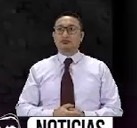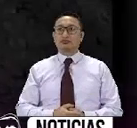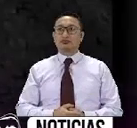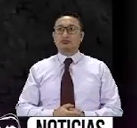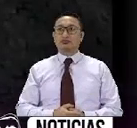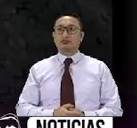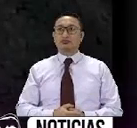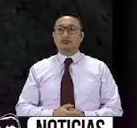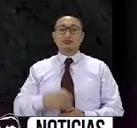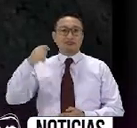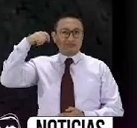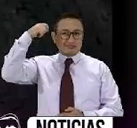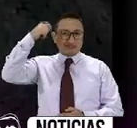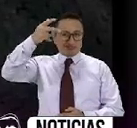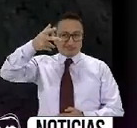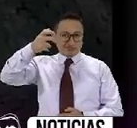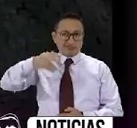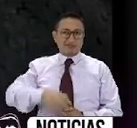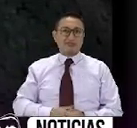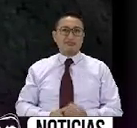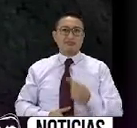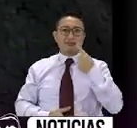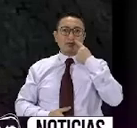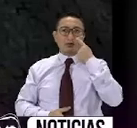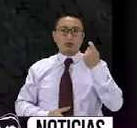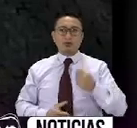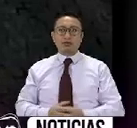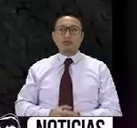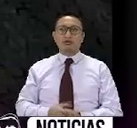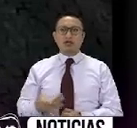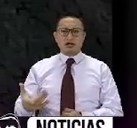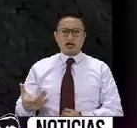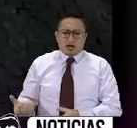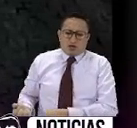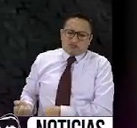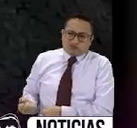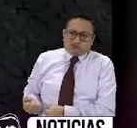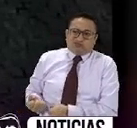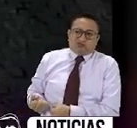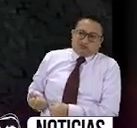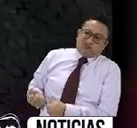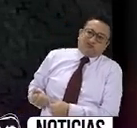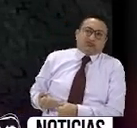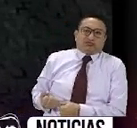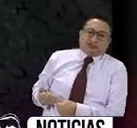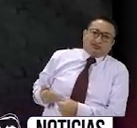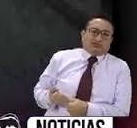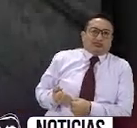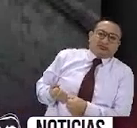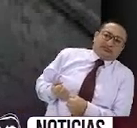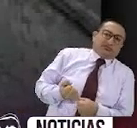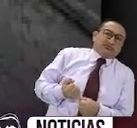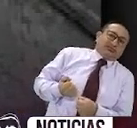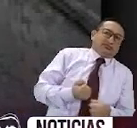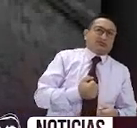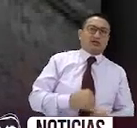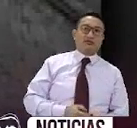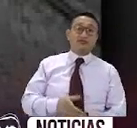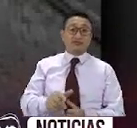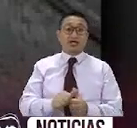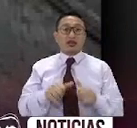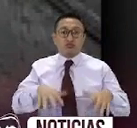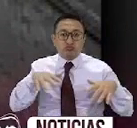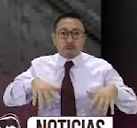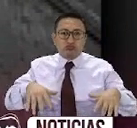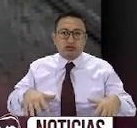La cámara de seguridad captó al hombre. Llevaba consigo un bulto. Tuvo dificultad para movilizarlo. Un perro del sector se